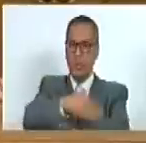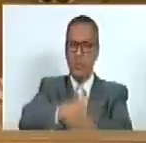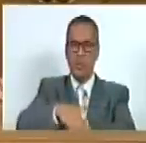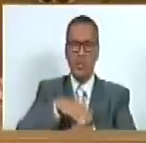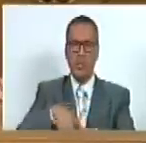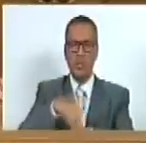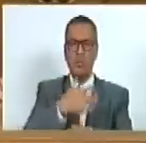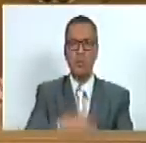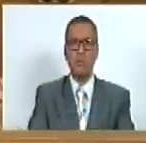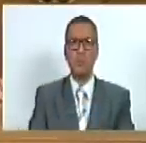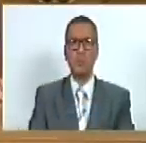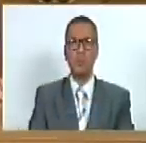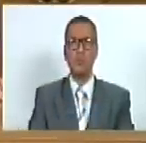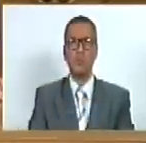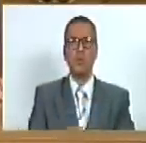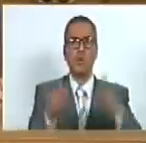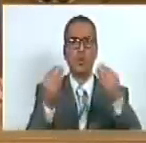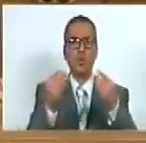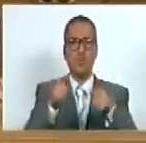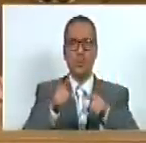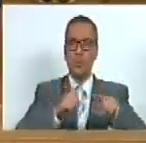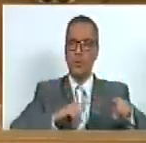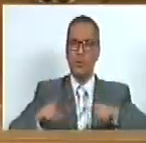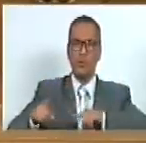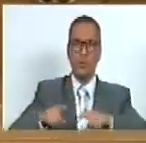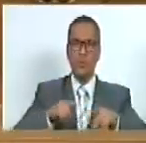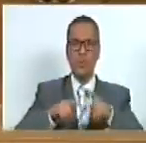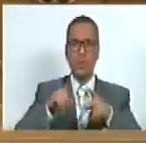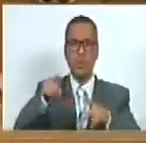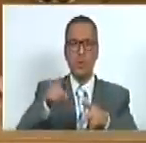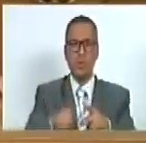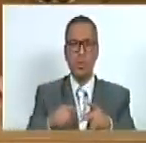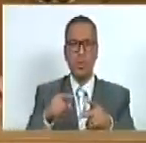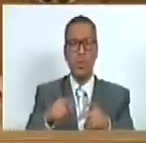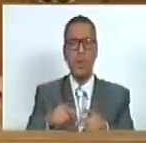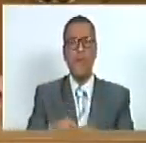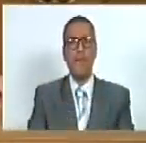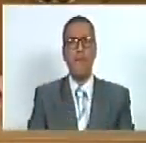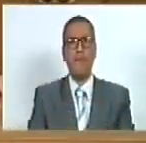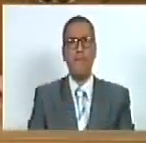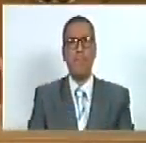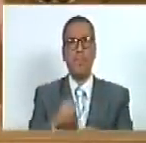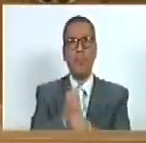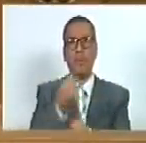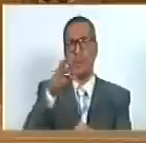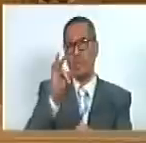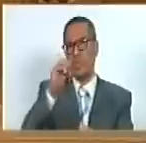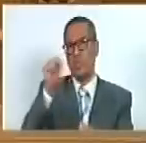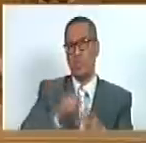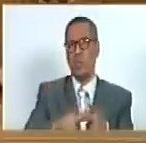supuesto, con muchísimos dirigentes sindicales. Estaba nuestro ministro obrero, estaba Francisco Torrealba, estaba Will Rangel, presidente de la